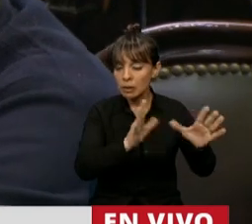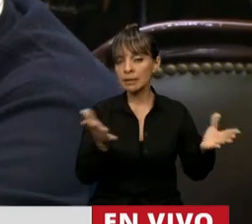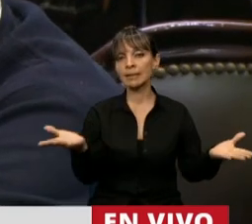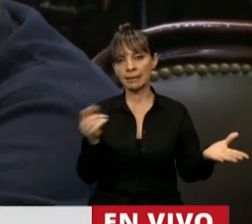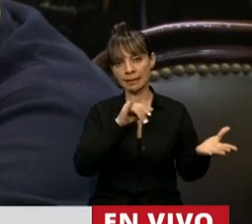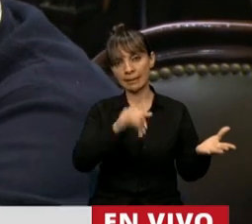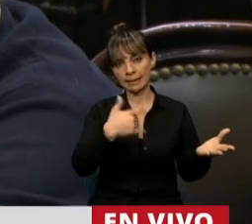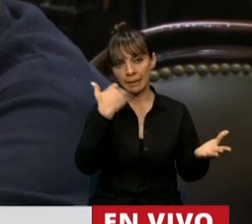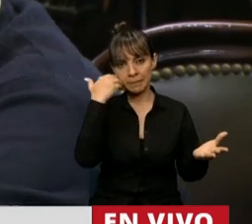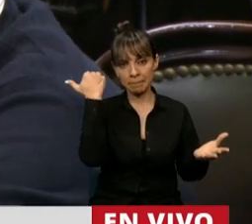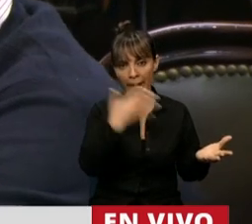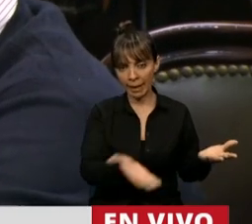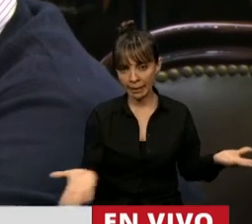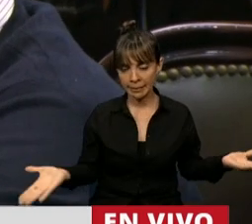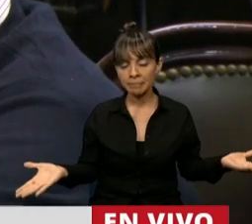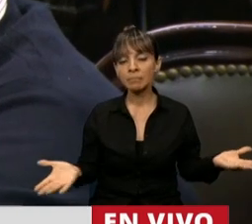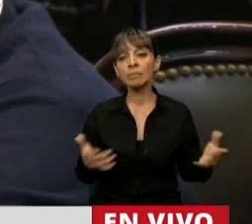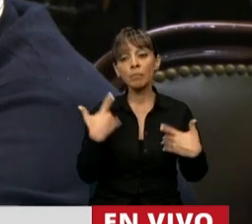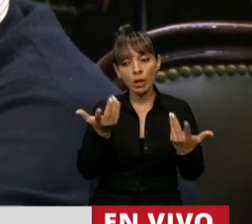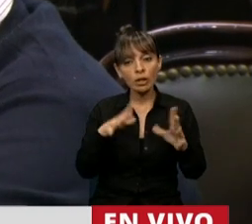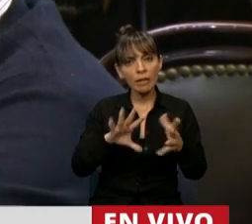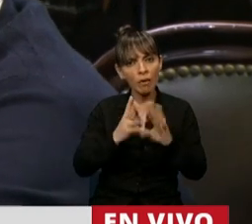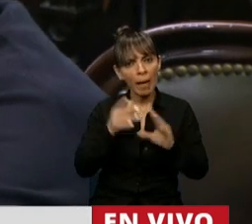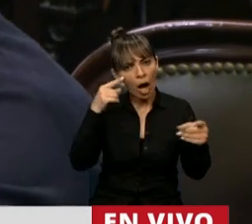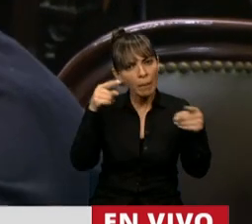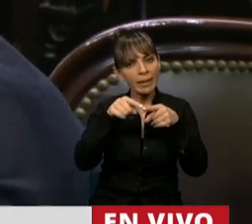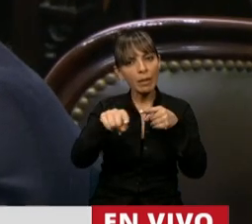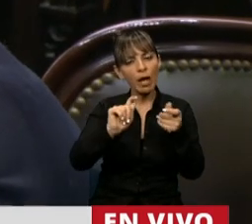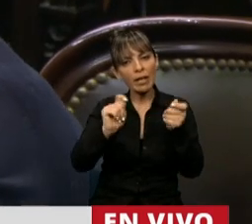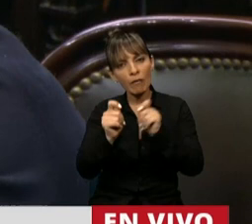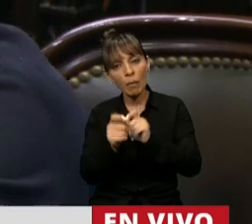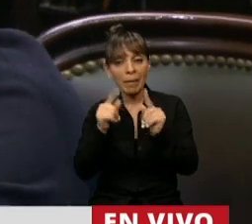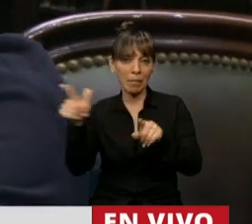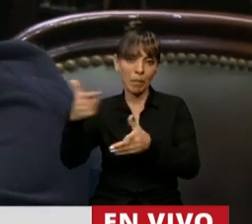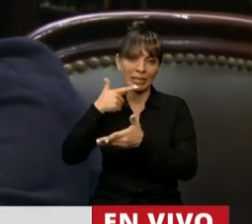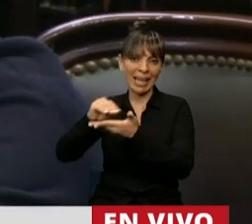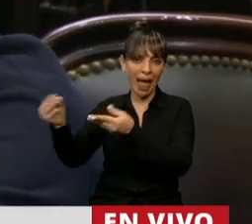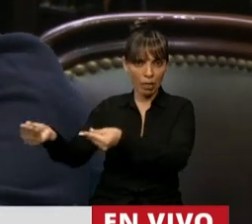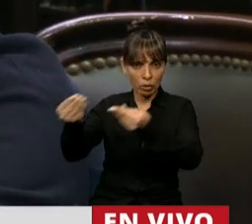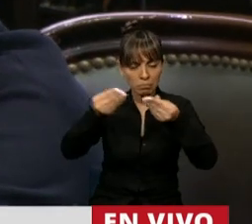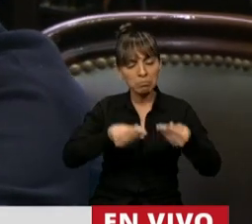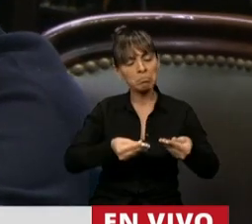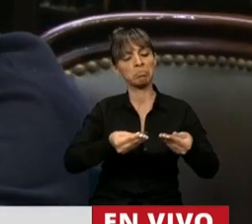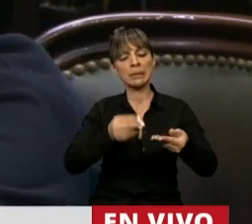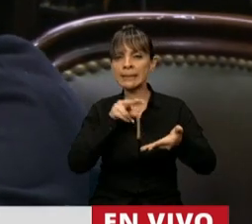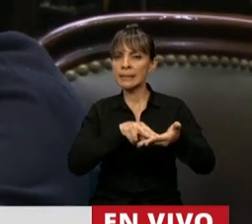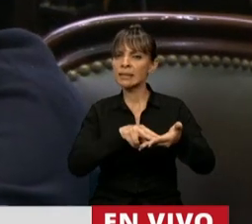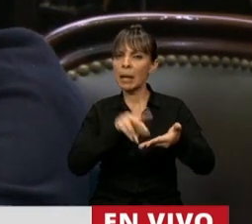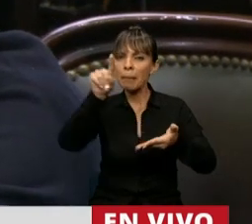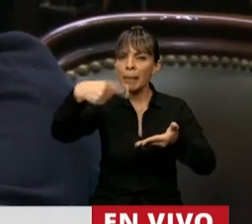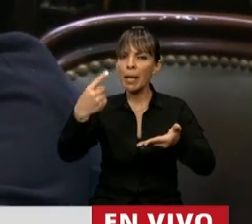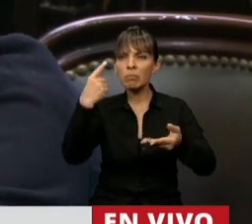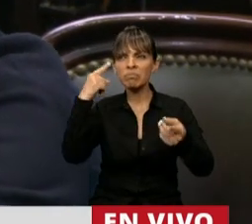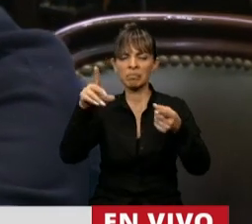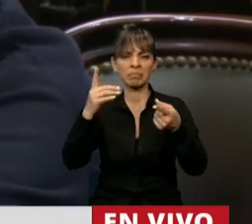espíritu de las reformas y de lo que vino en revisión del Senado, presidente, parte de una idea